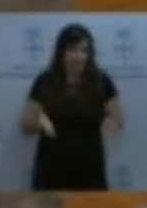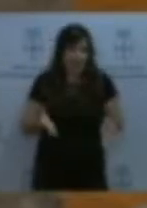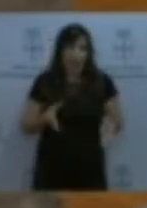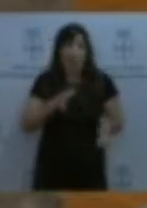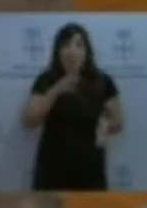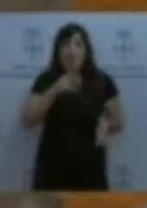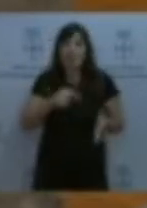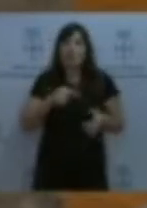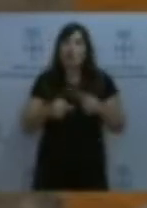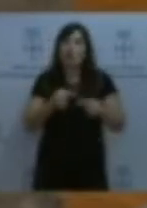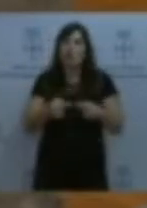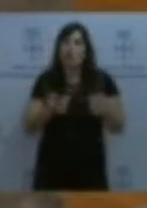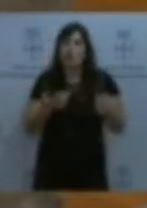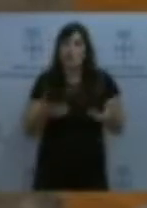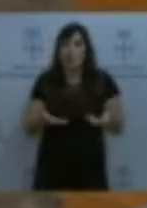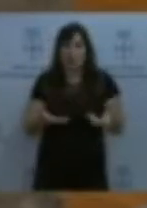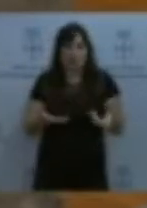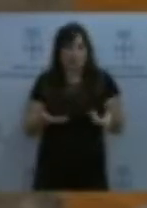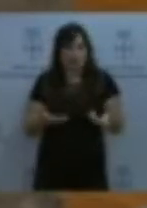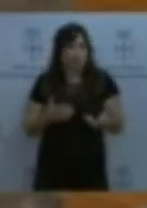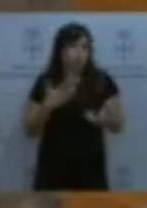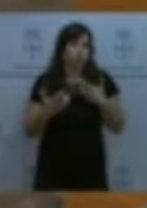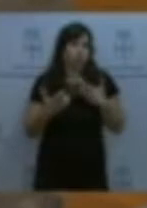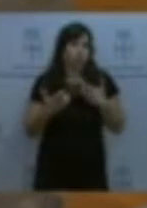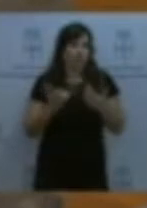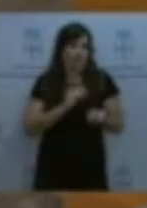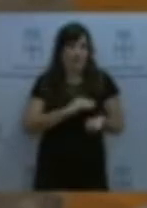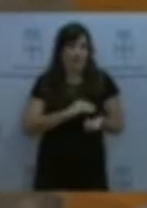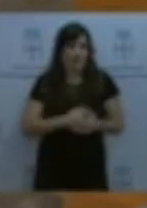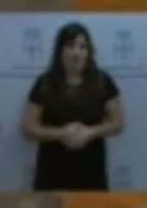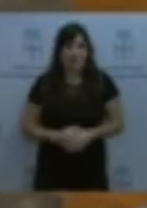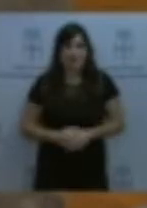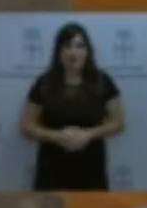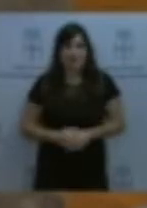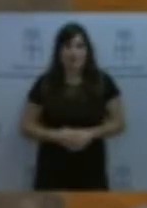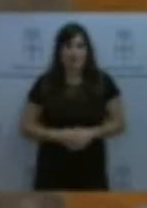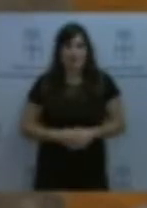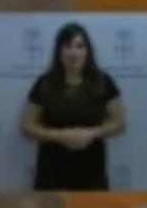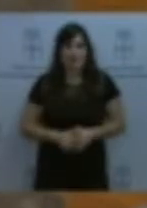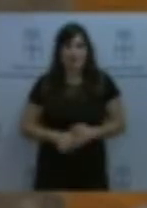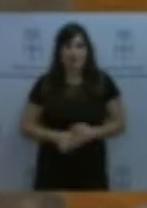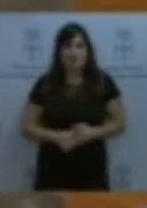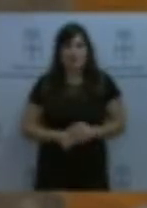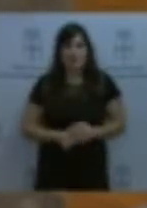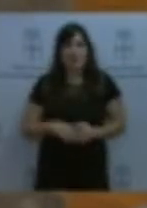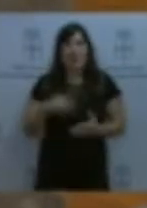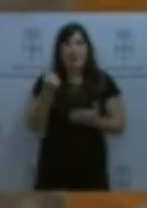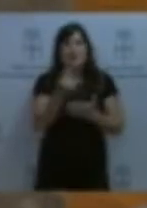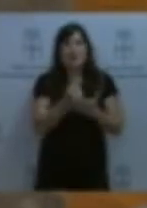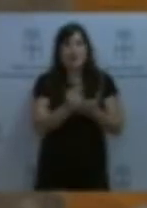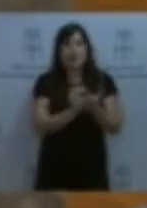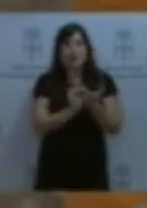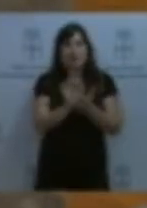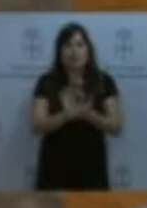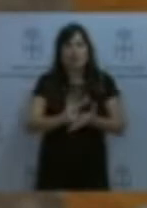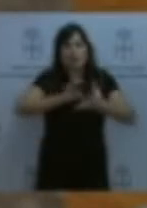gravedad notable, ¿no? La retribución y diseño de los servicios de ajuste del sistema eléctrico también deberían